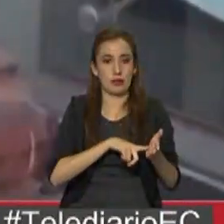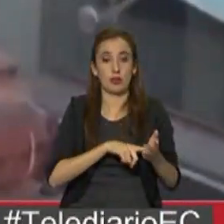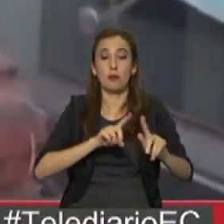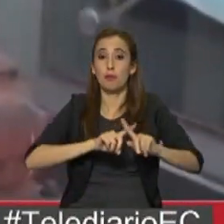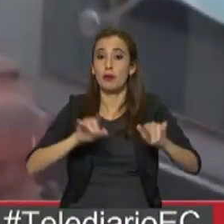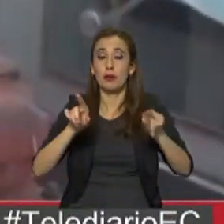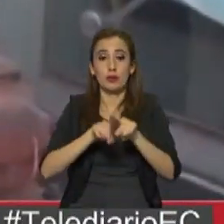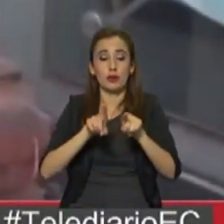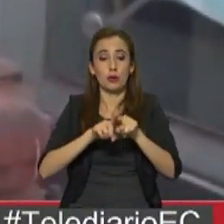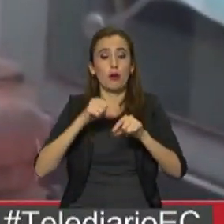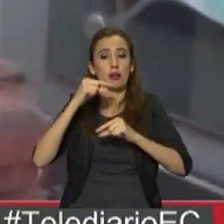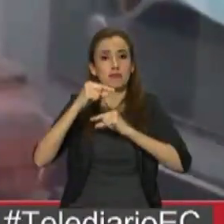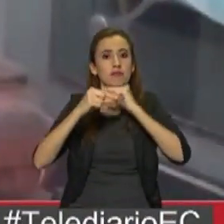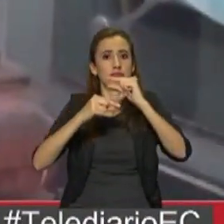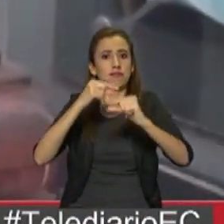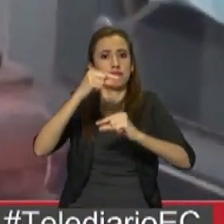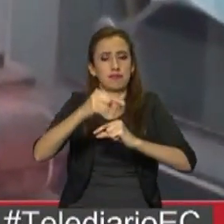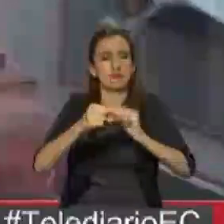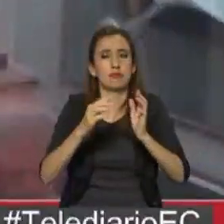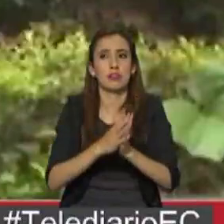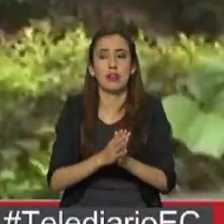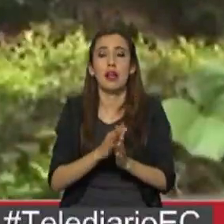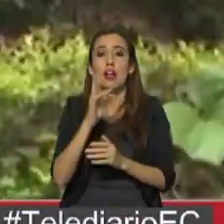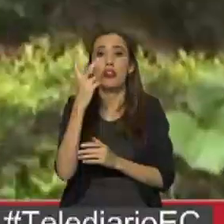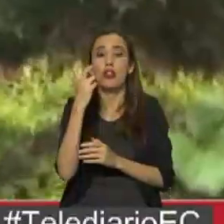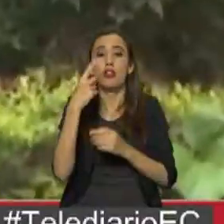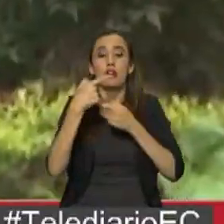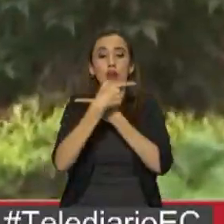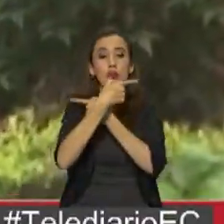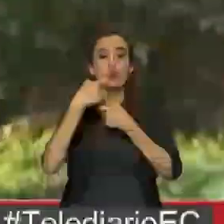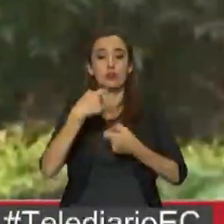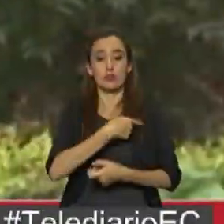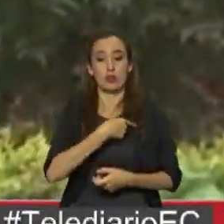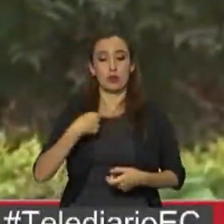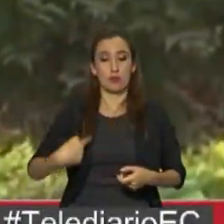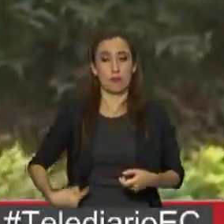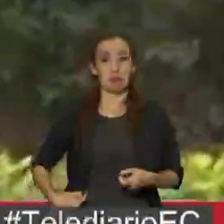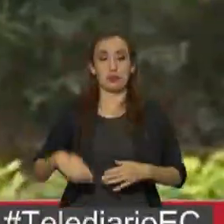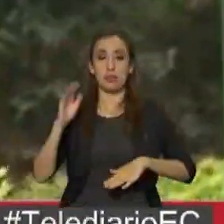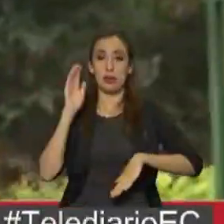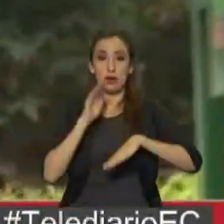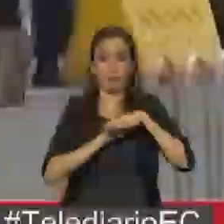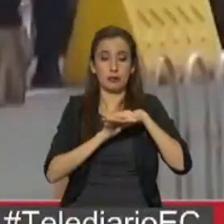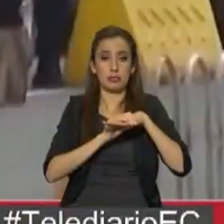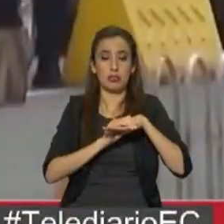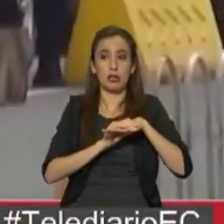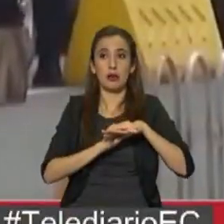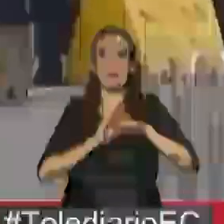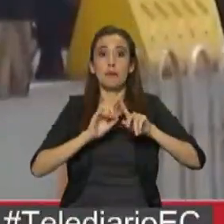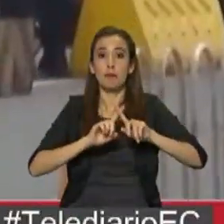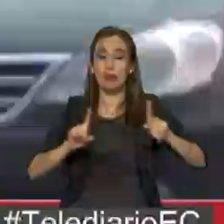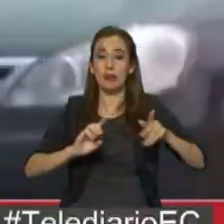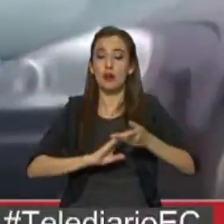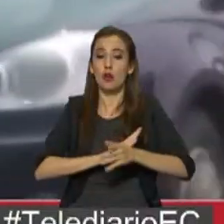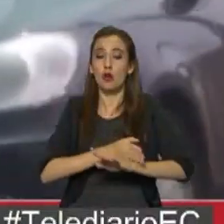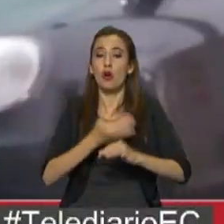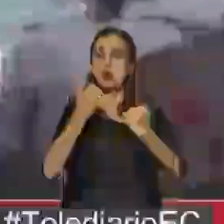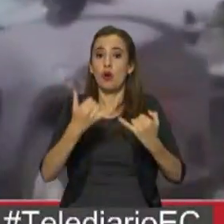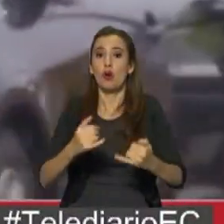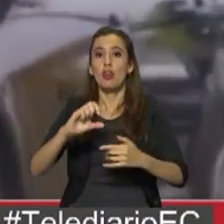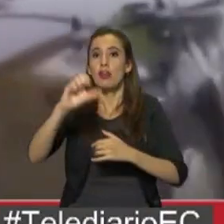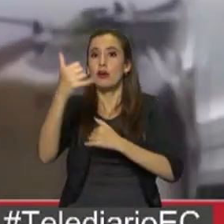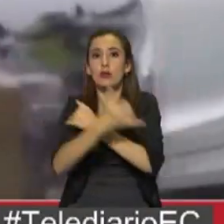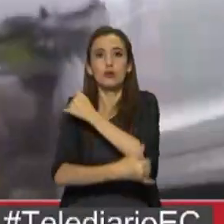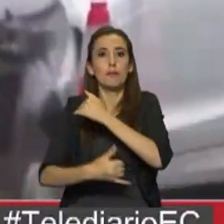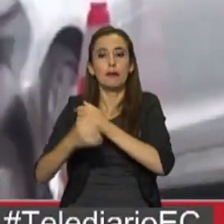el pasado 12 de marzo tiene declaro que el pico de contagios había llegado a su fin en su territorio no obstante ahora son los casos importados